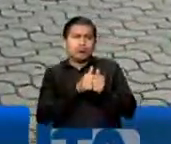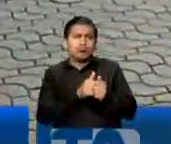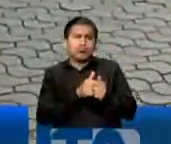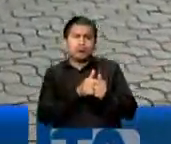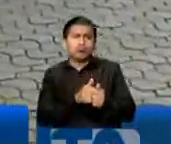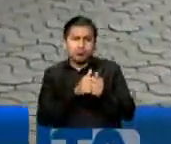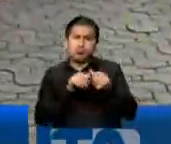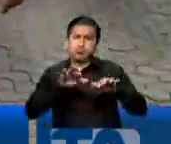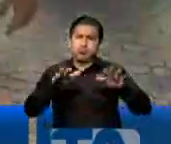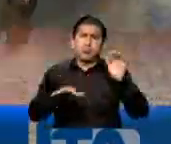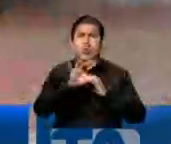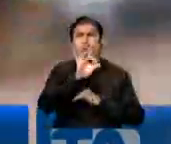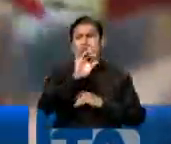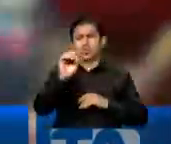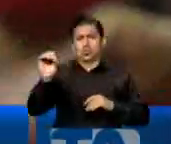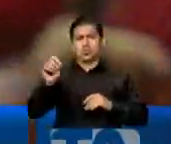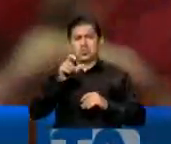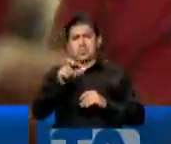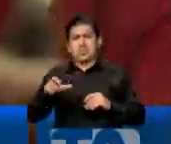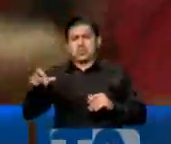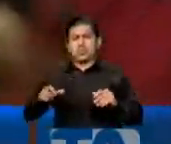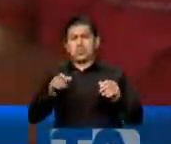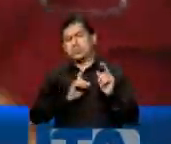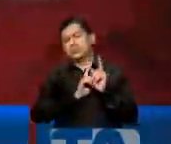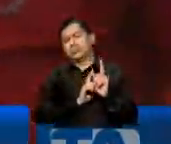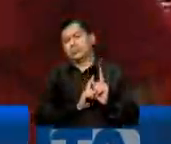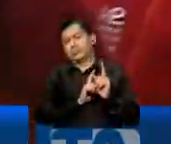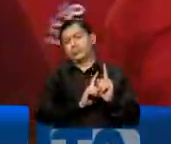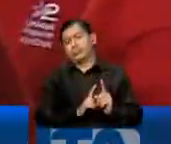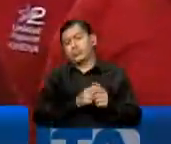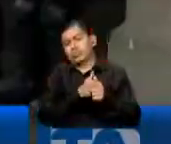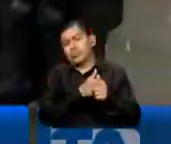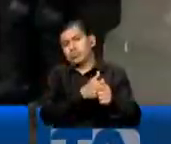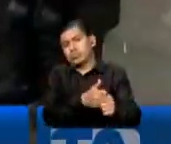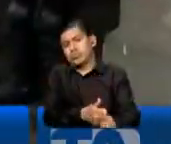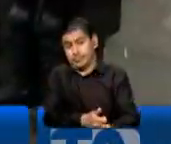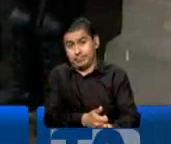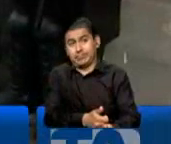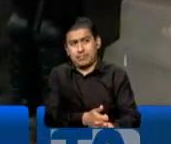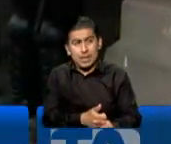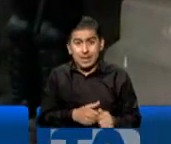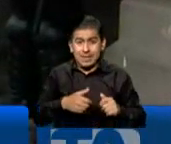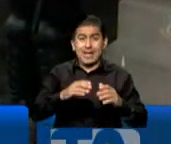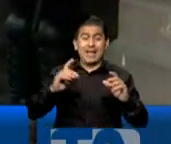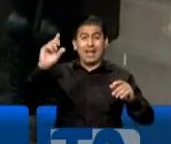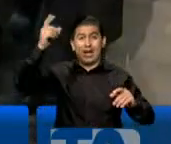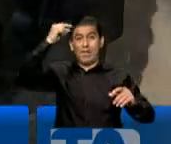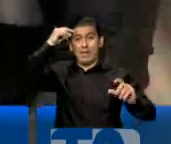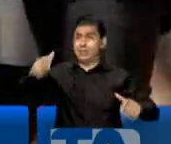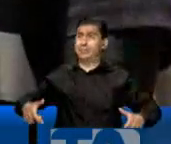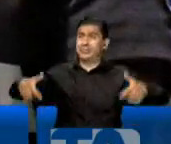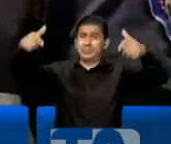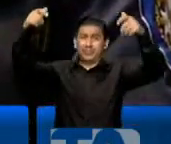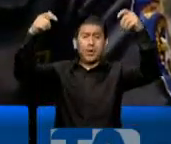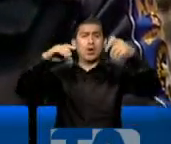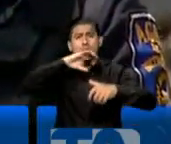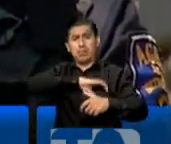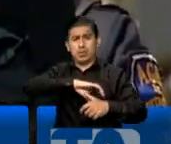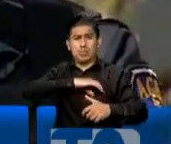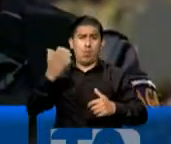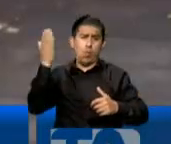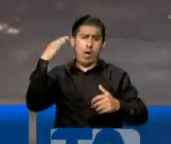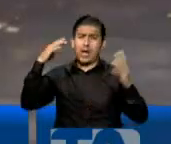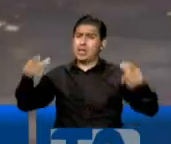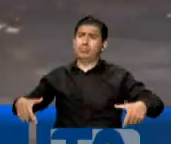se desplegaron 800 efectivos en el puerto principal para evitar desmanes. Los bajos de la gobernación del Guayas y del municipio de la